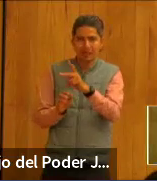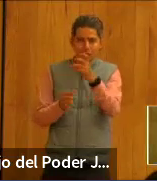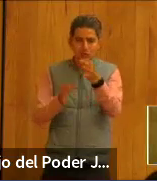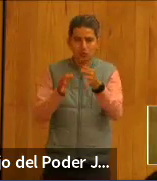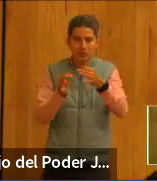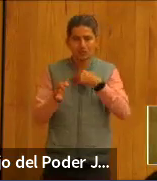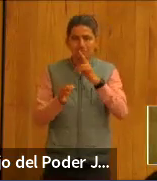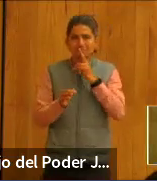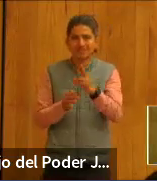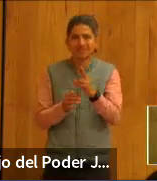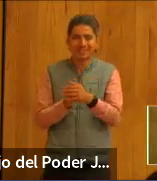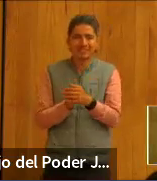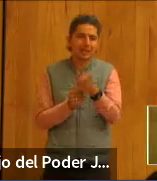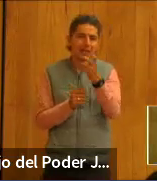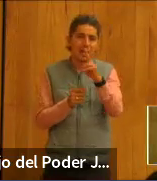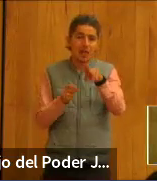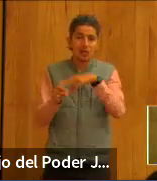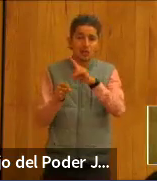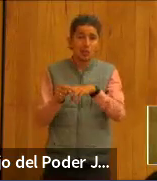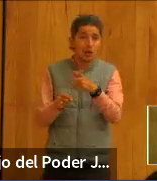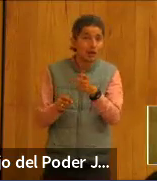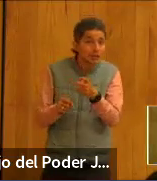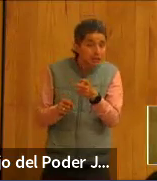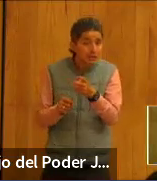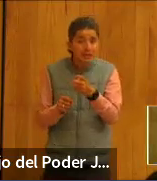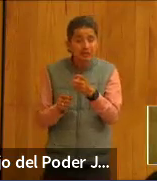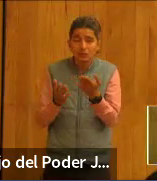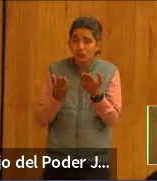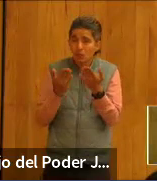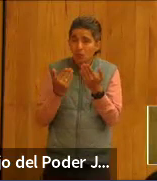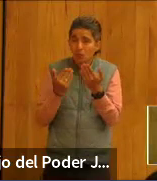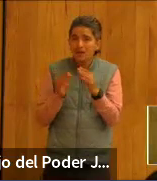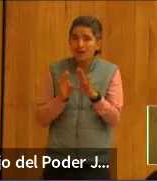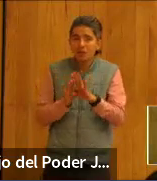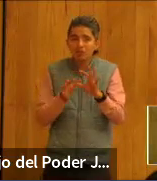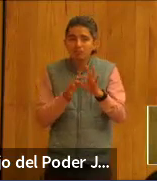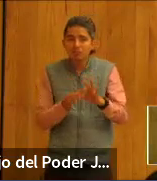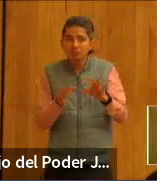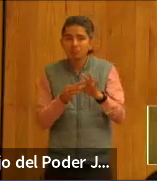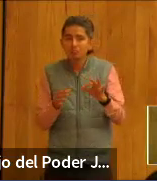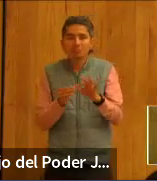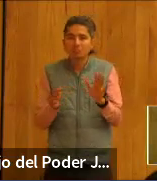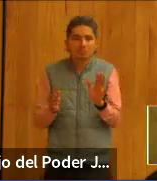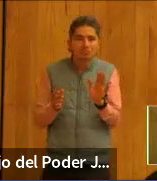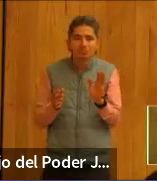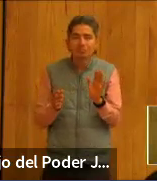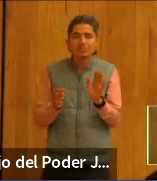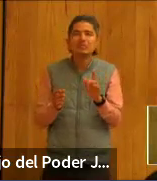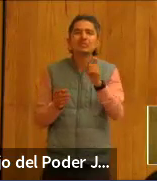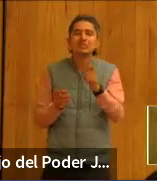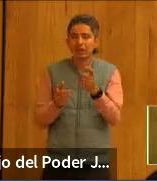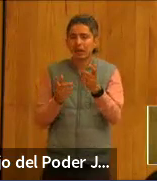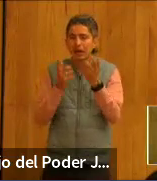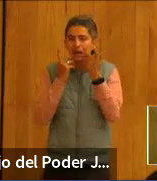El dolo, evidentemente, una acción de esta naturaleza no hay forma de justificar porque se actúa a partir de que se